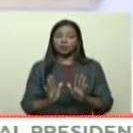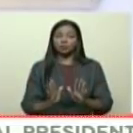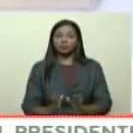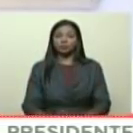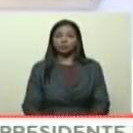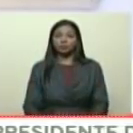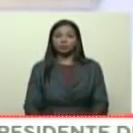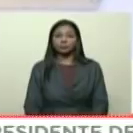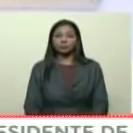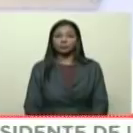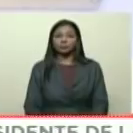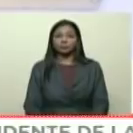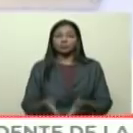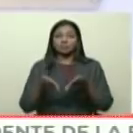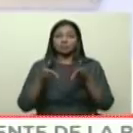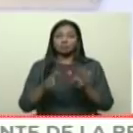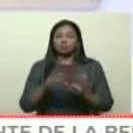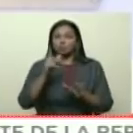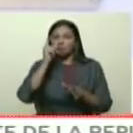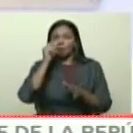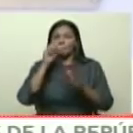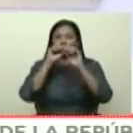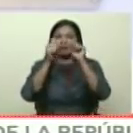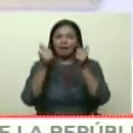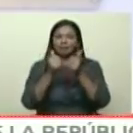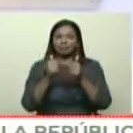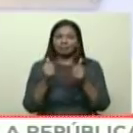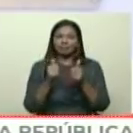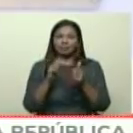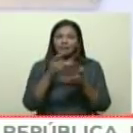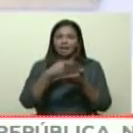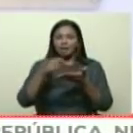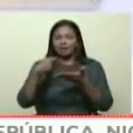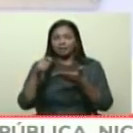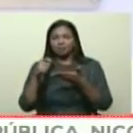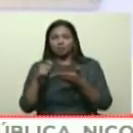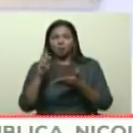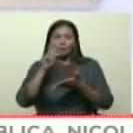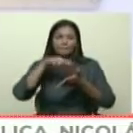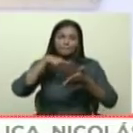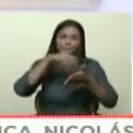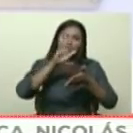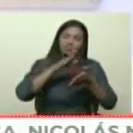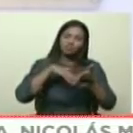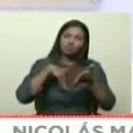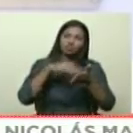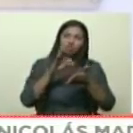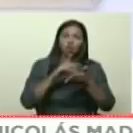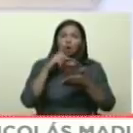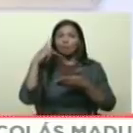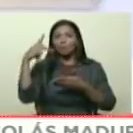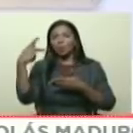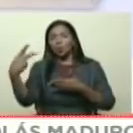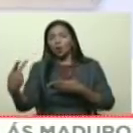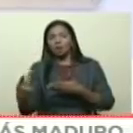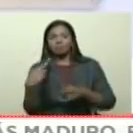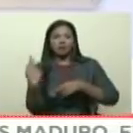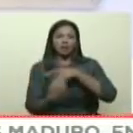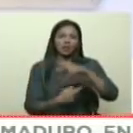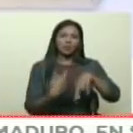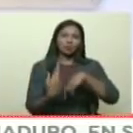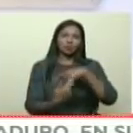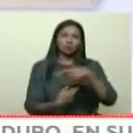de nuestro gran artista, escritor, pintor, poeta,